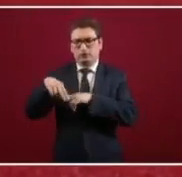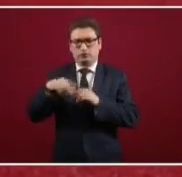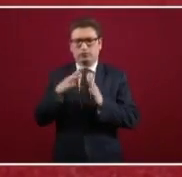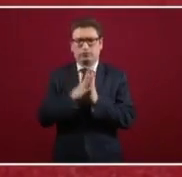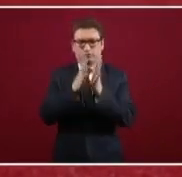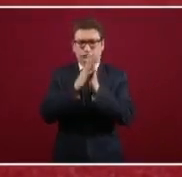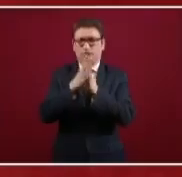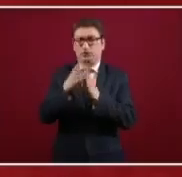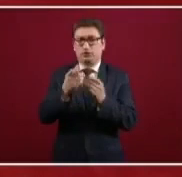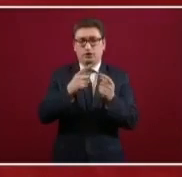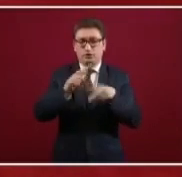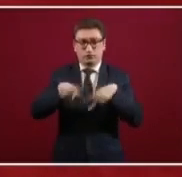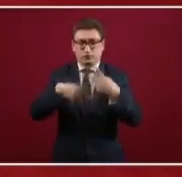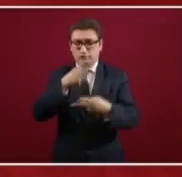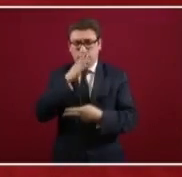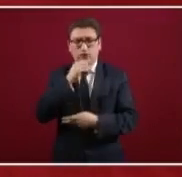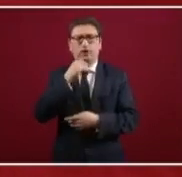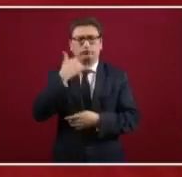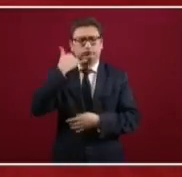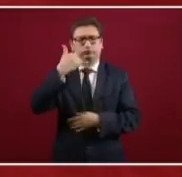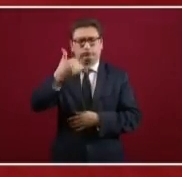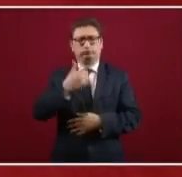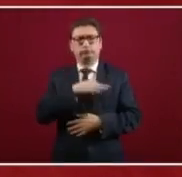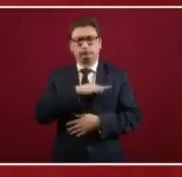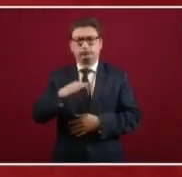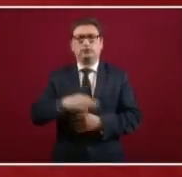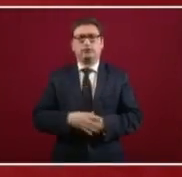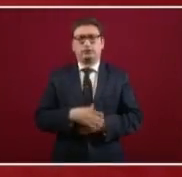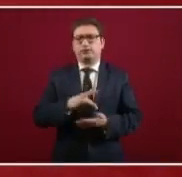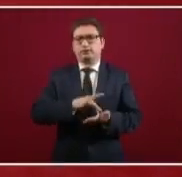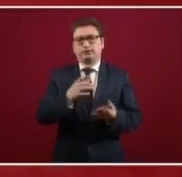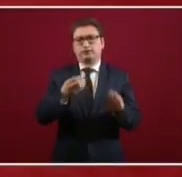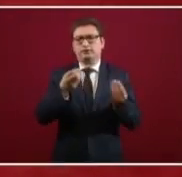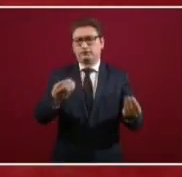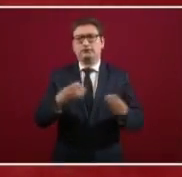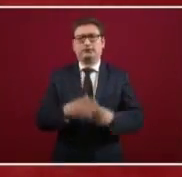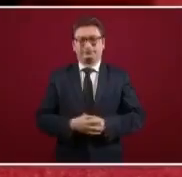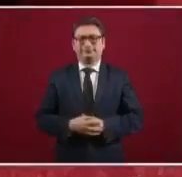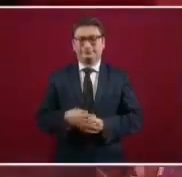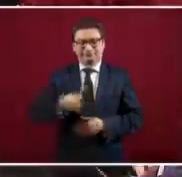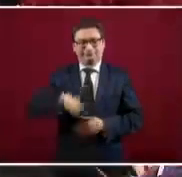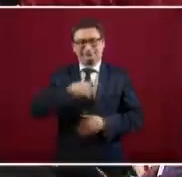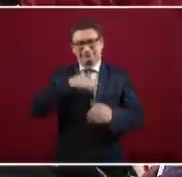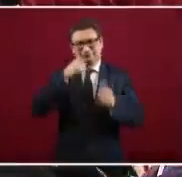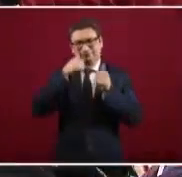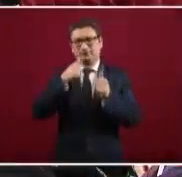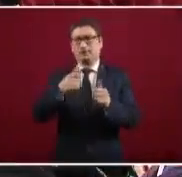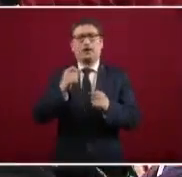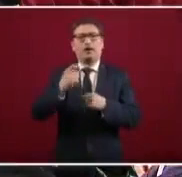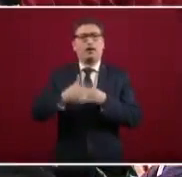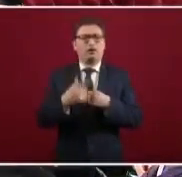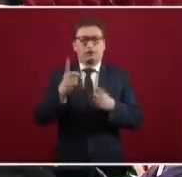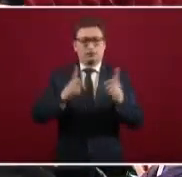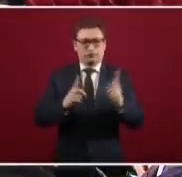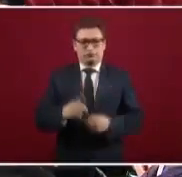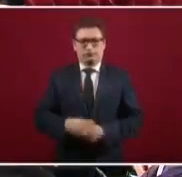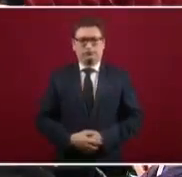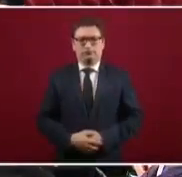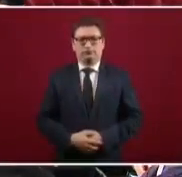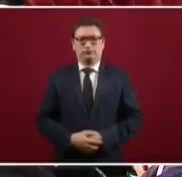de vía telefónica muchas gracias y estamos atentos para cualquier inquietud muchas